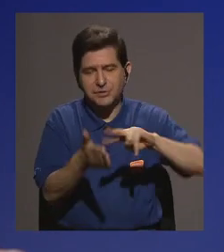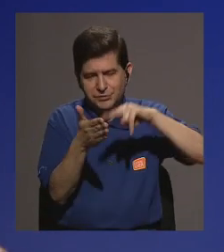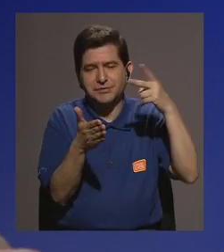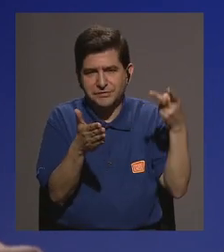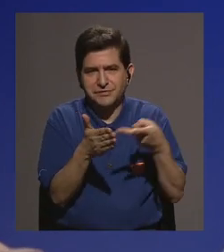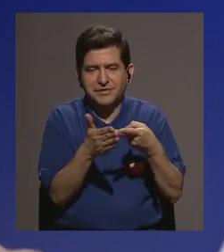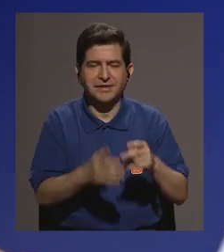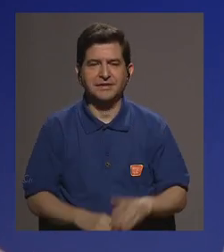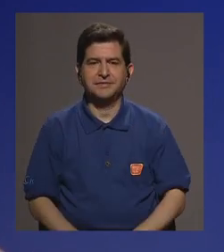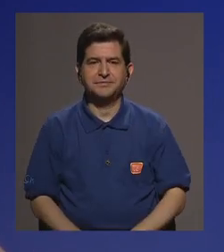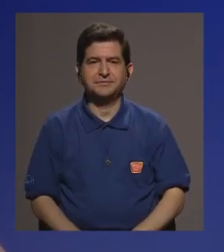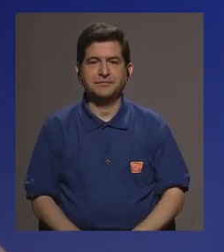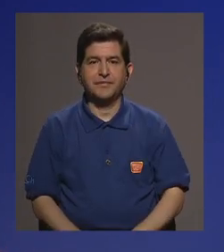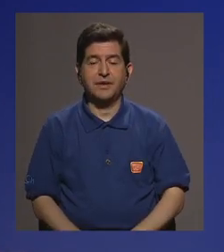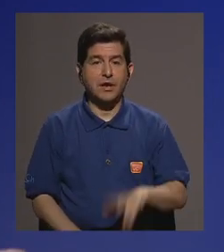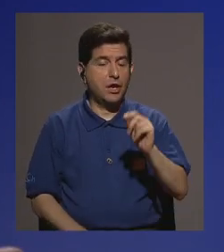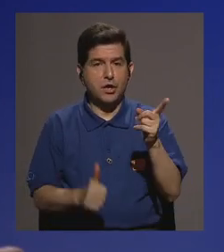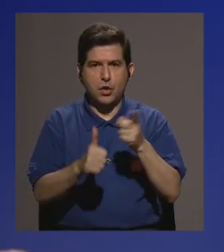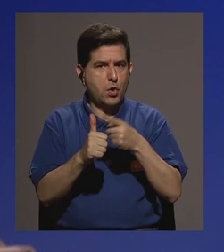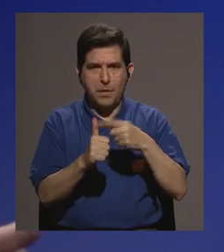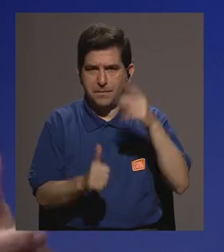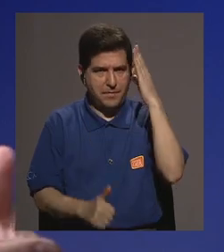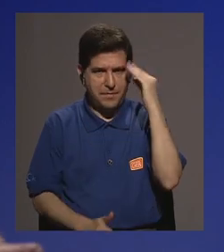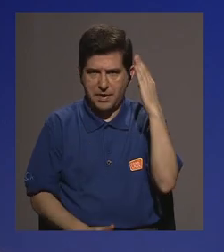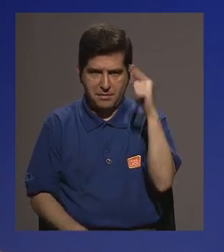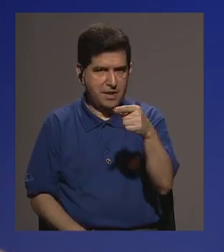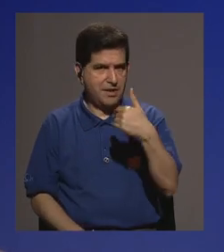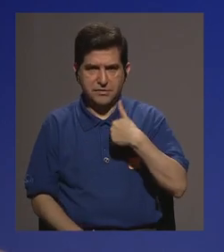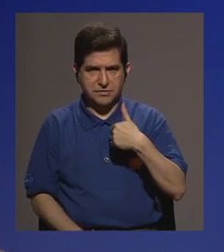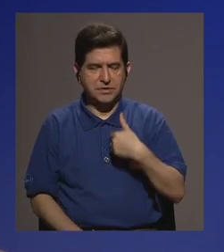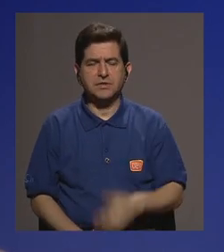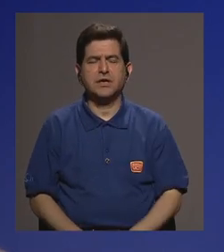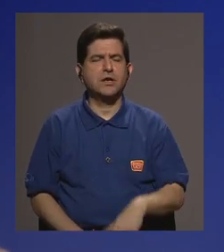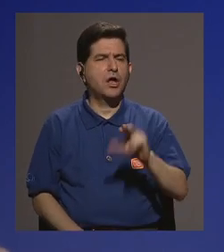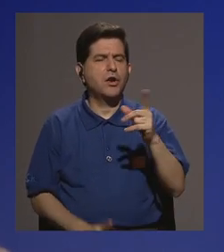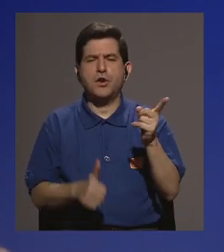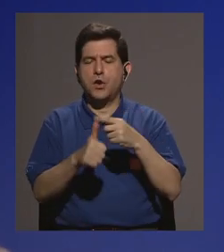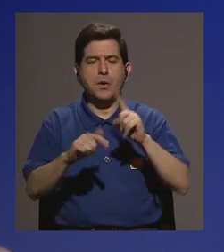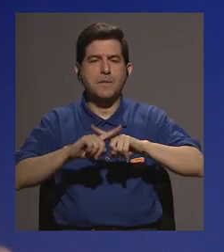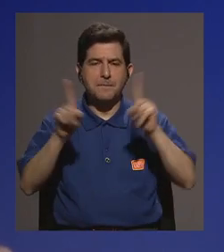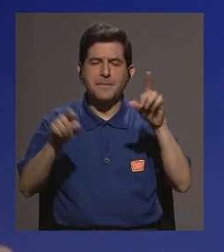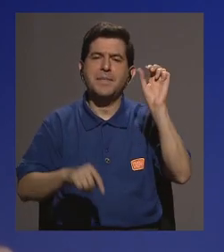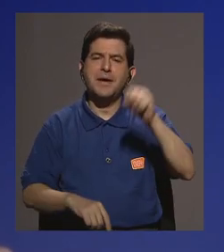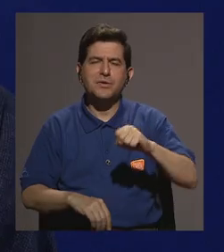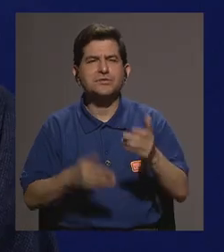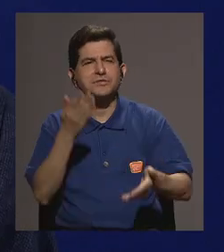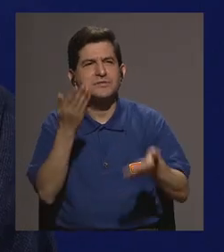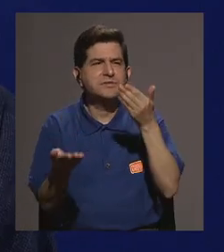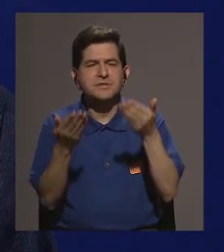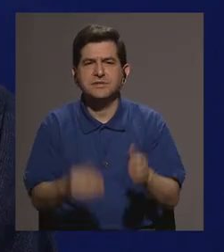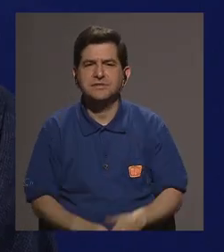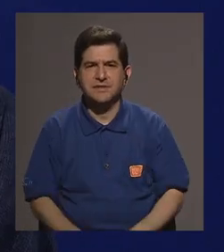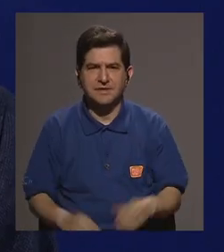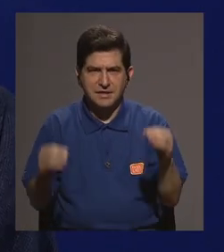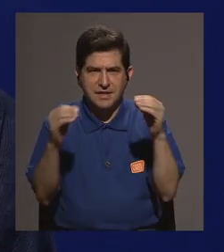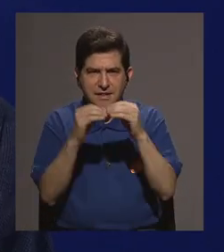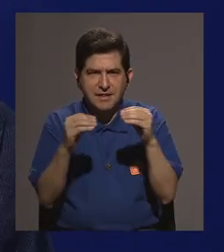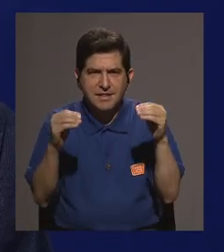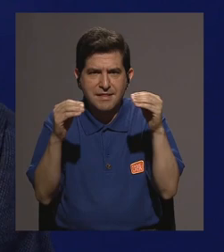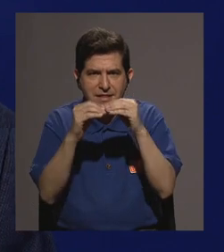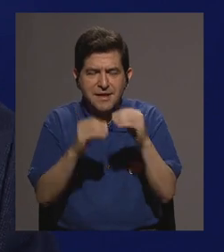películas y esta es nuestra primera experiencia no la primera pero si fue la más